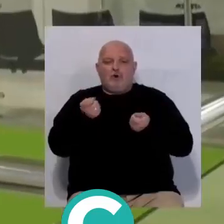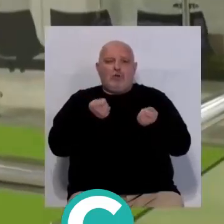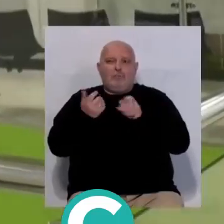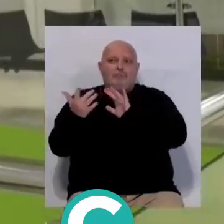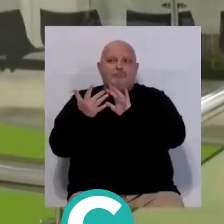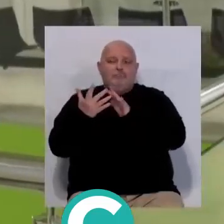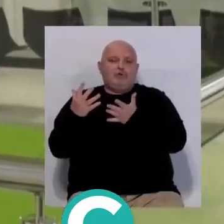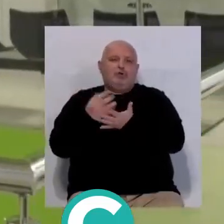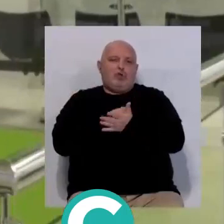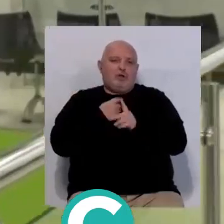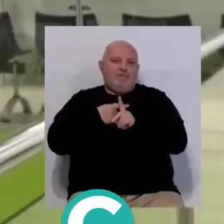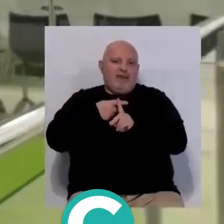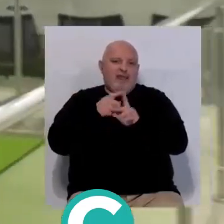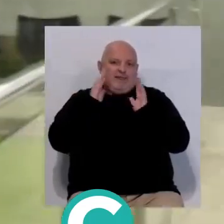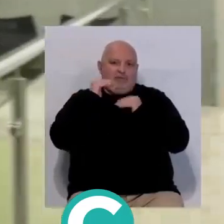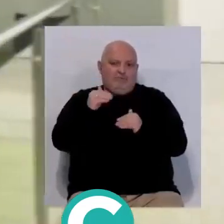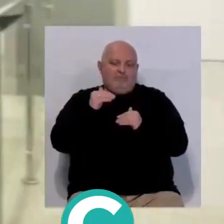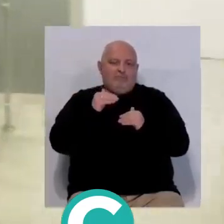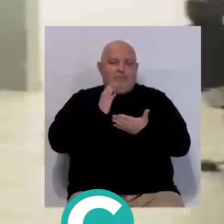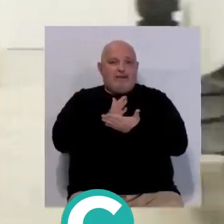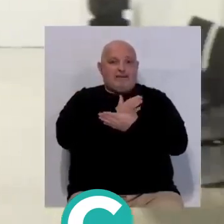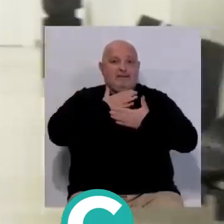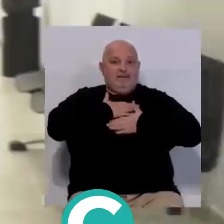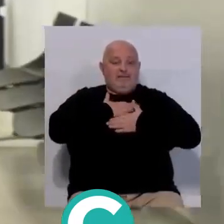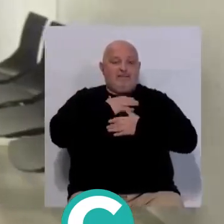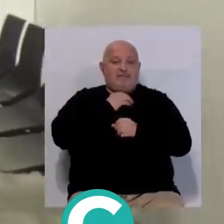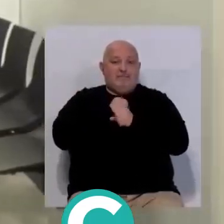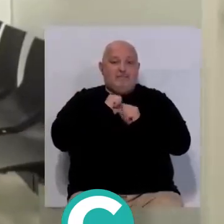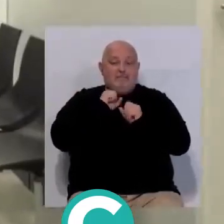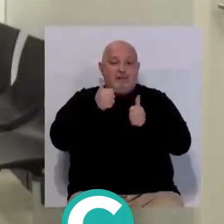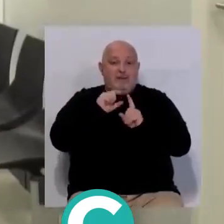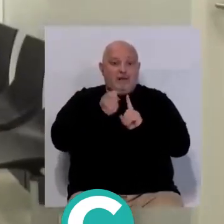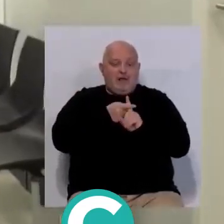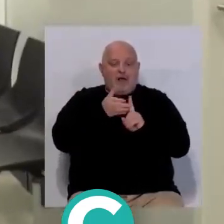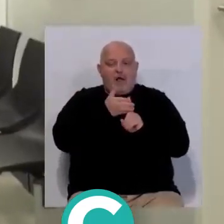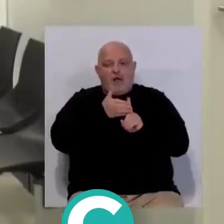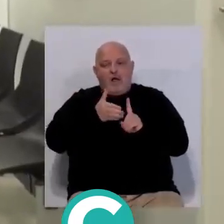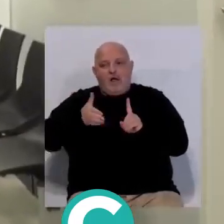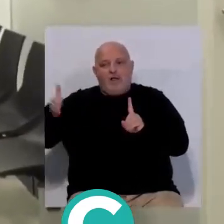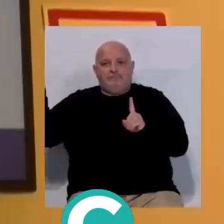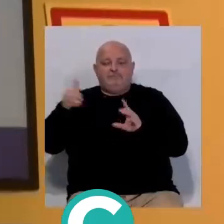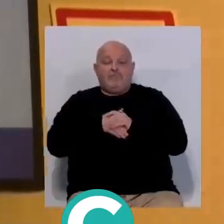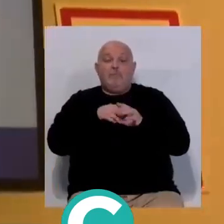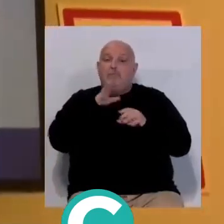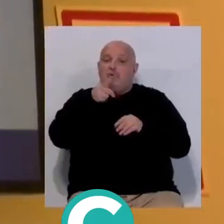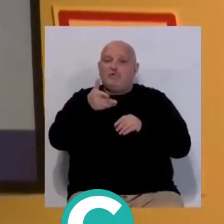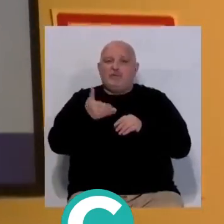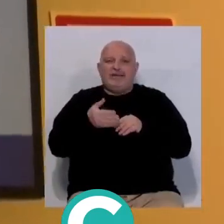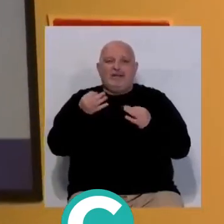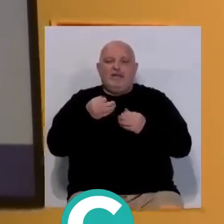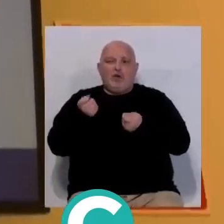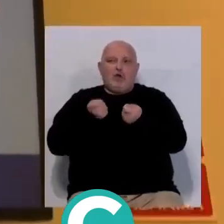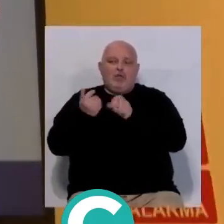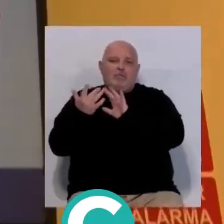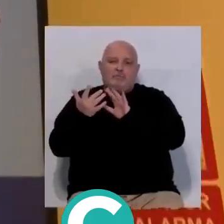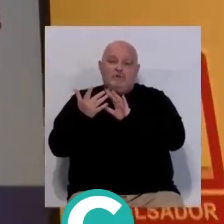coordinación entre todos los niveles de atención, desde nuestra parte en la que empezamos el diagnóstico hasta que se le ofrece un tratamiento. Por eso es clave la